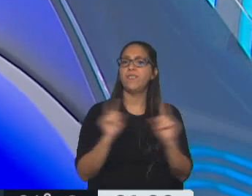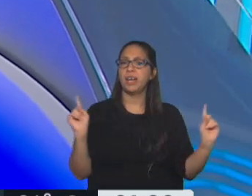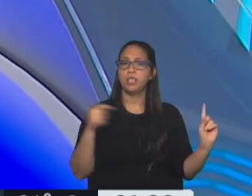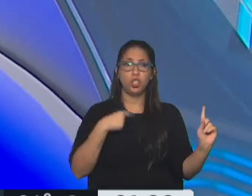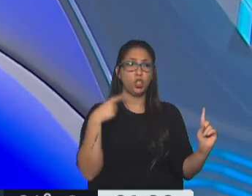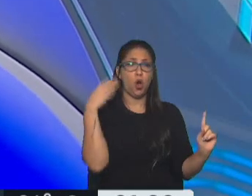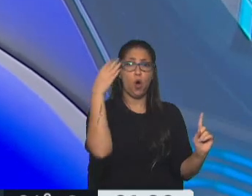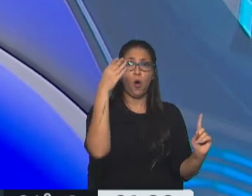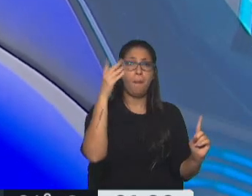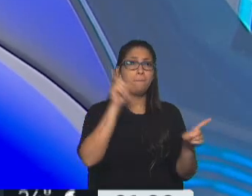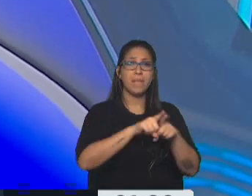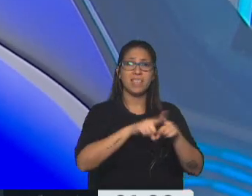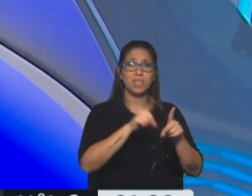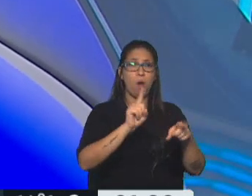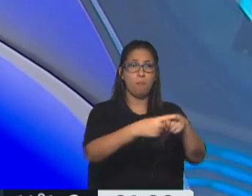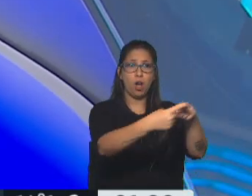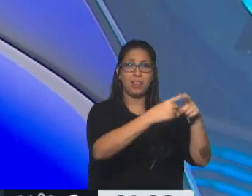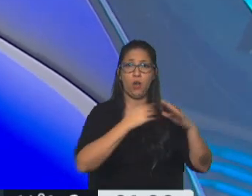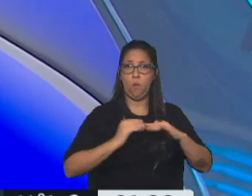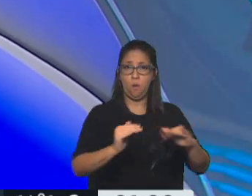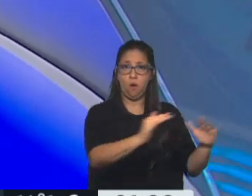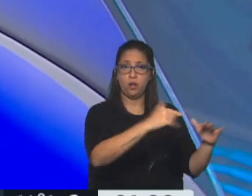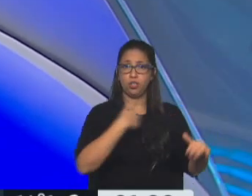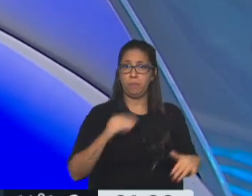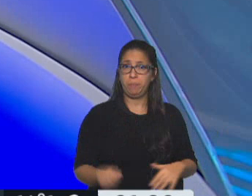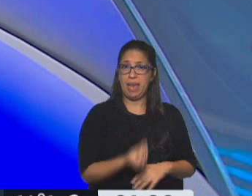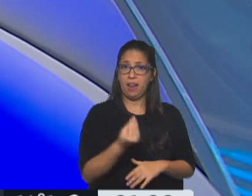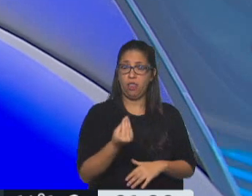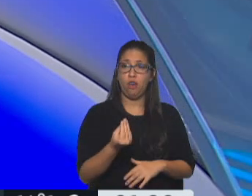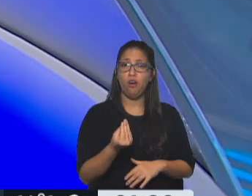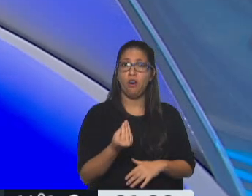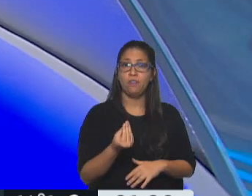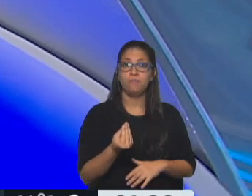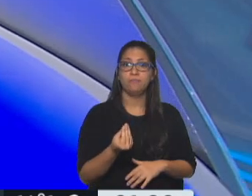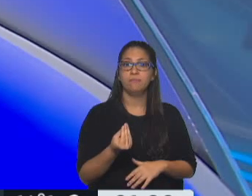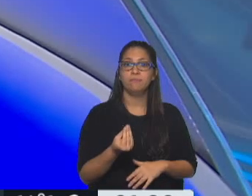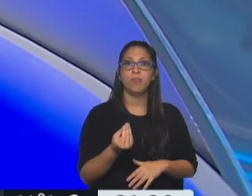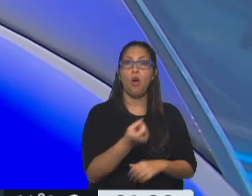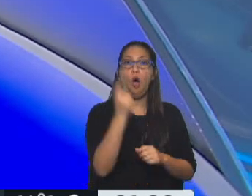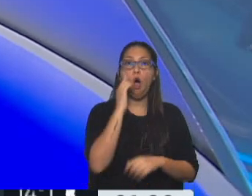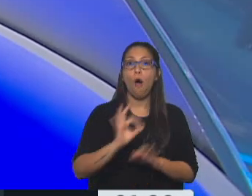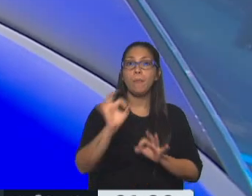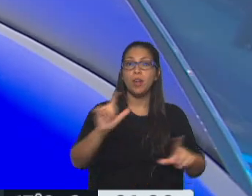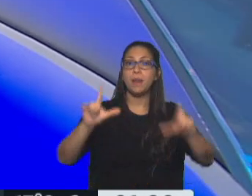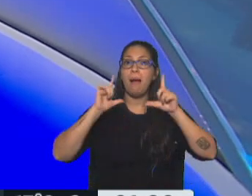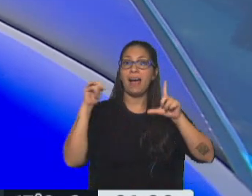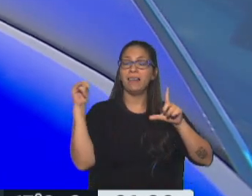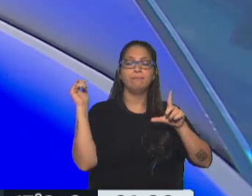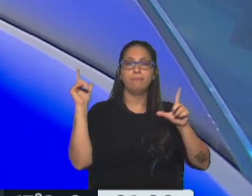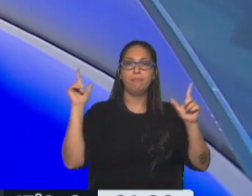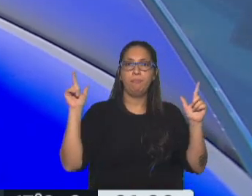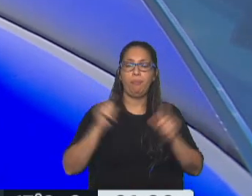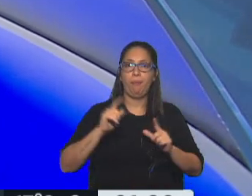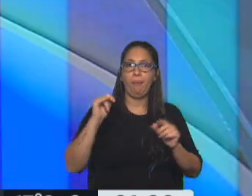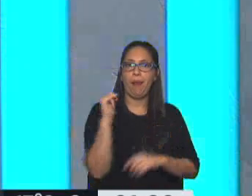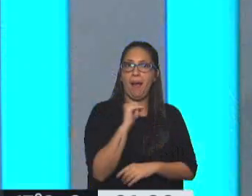hago lo que hacen todos, no solamente pierdo caudal electoral en la opinión pública, sino no cumplo con